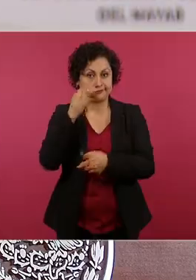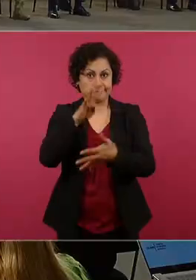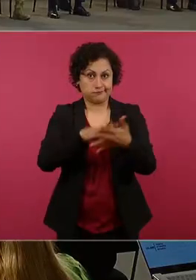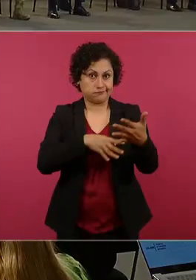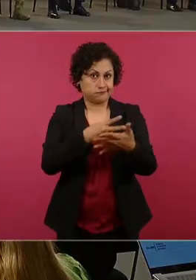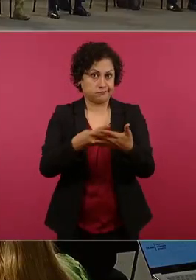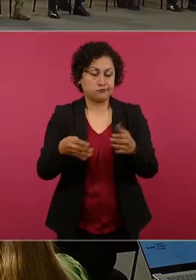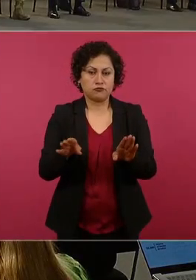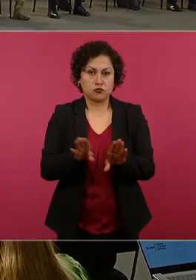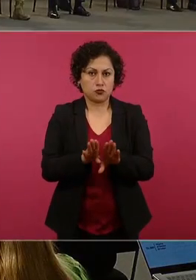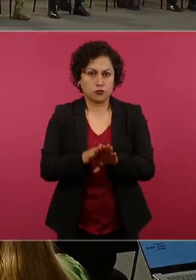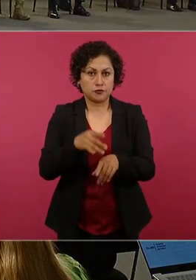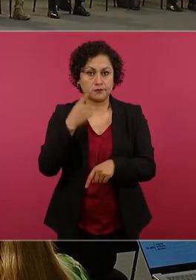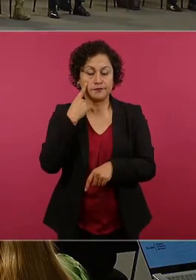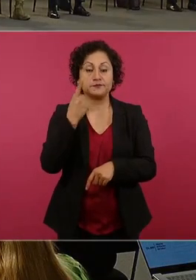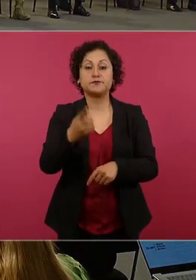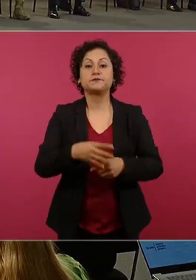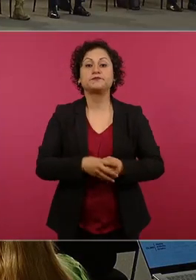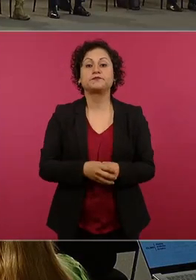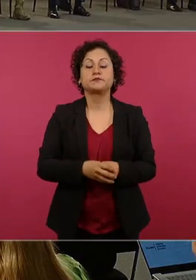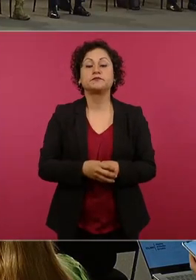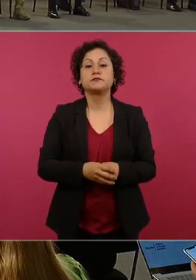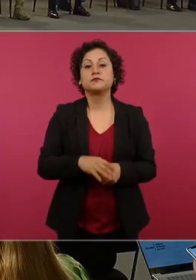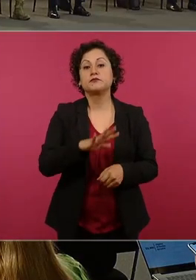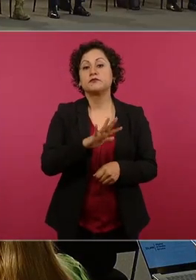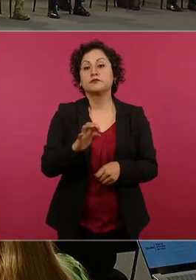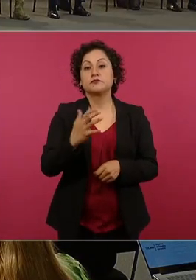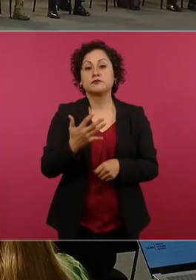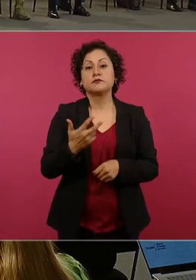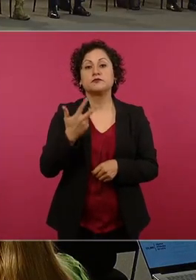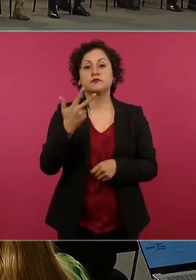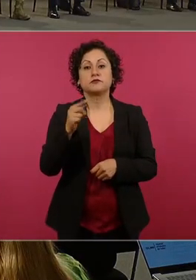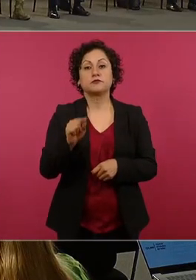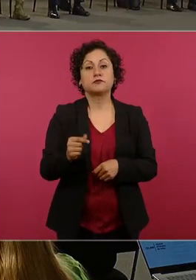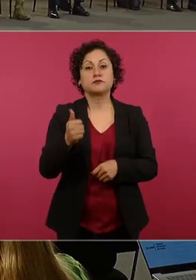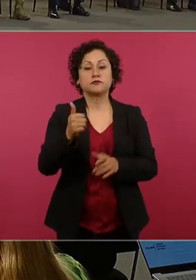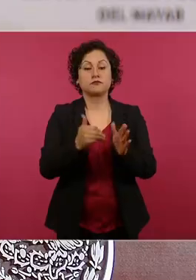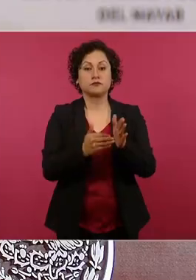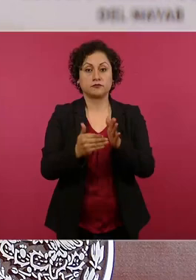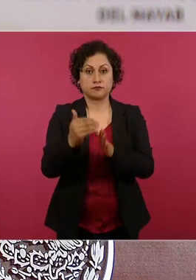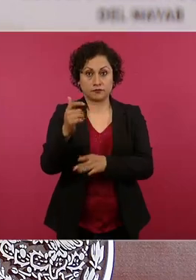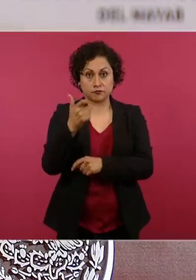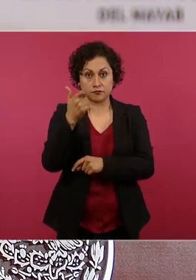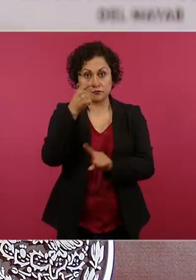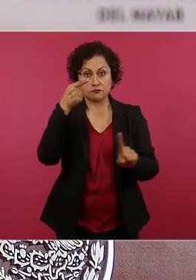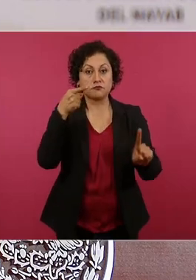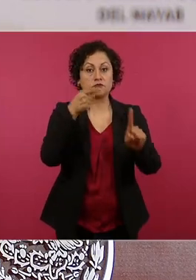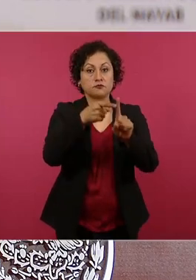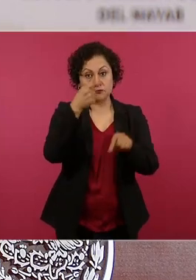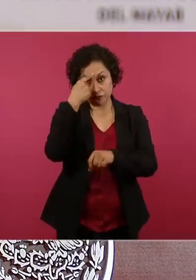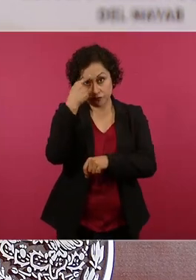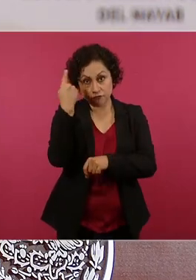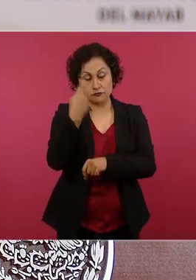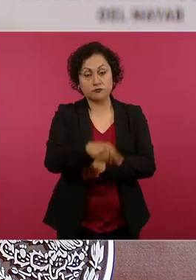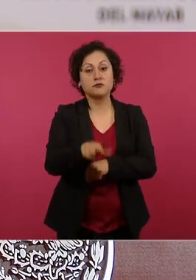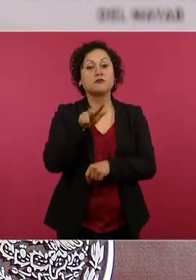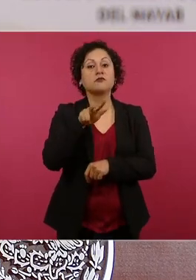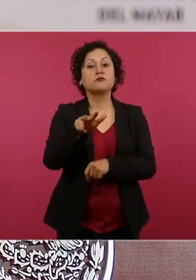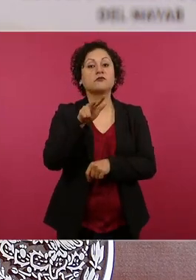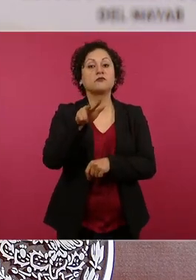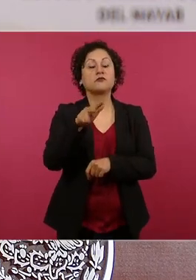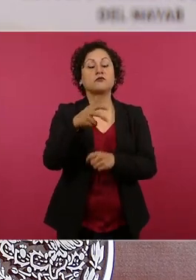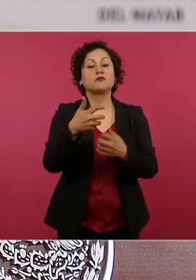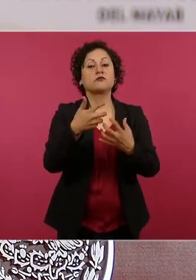Se invertirán 558.6 millones de pesos en la adquisición de 18 máquinas de rayos